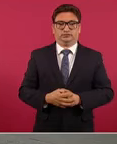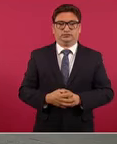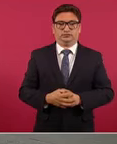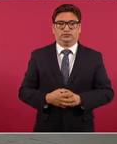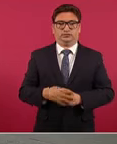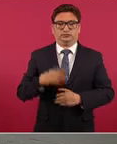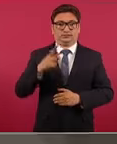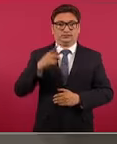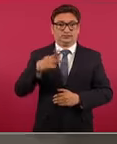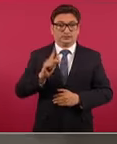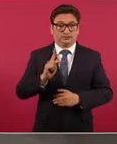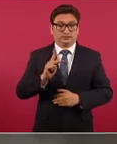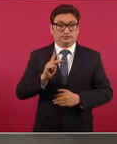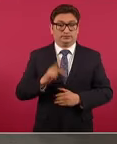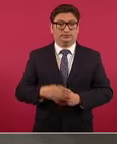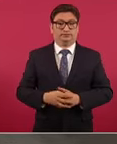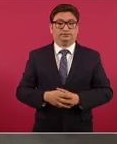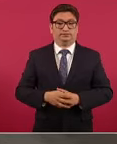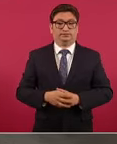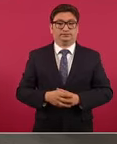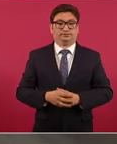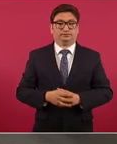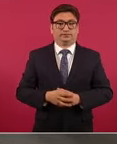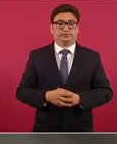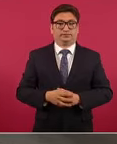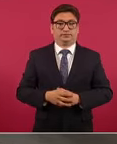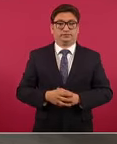pero e